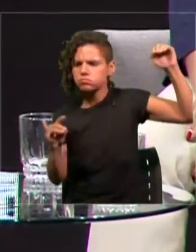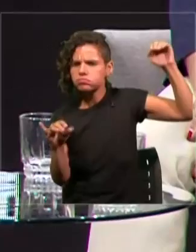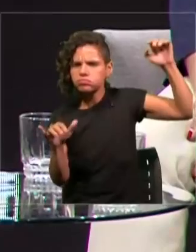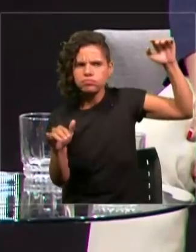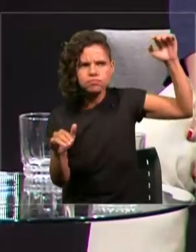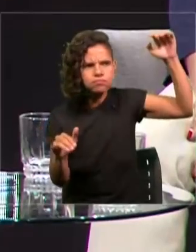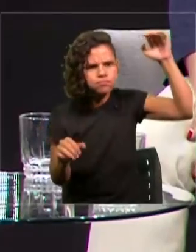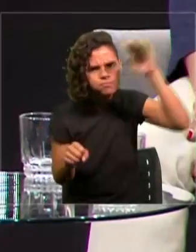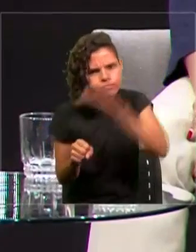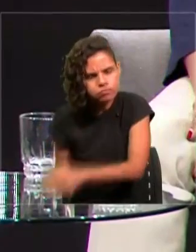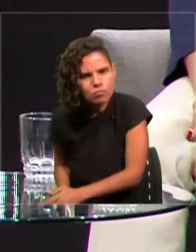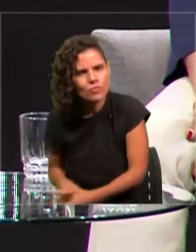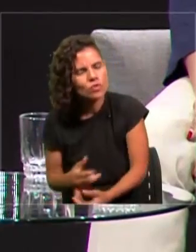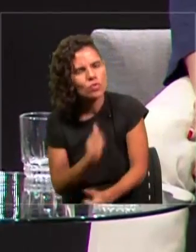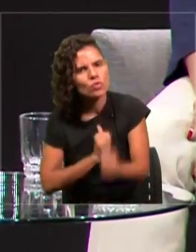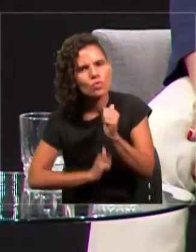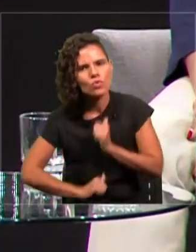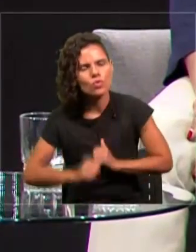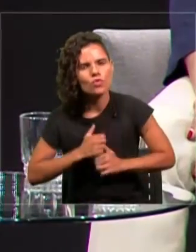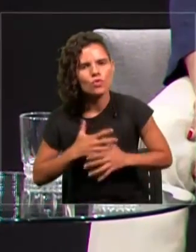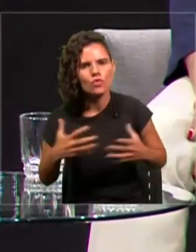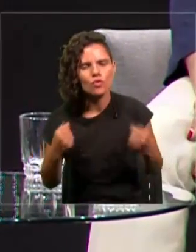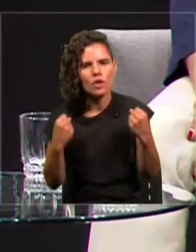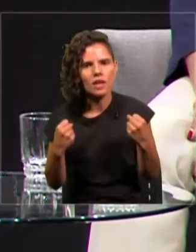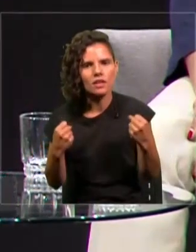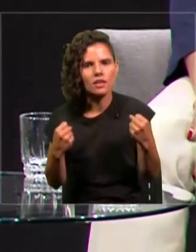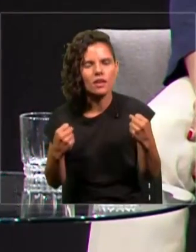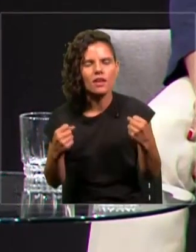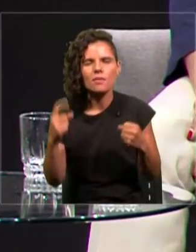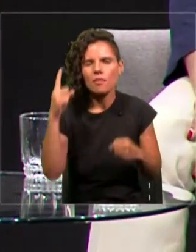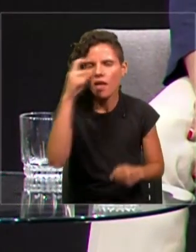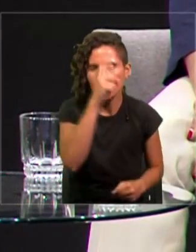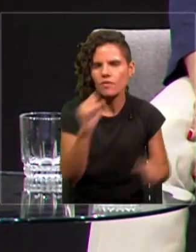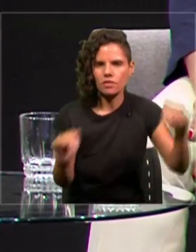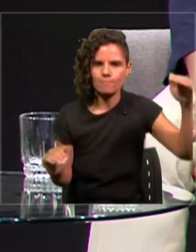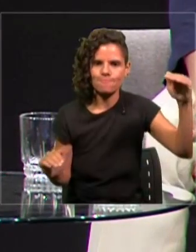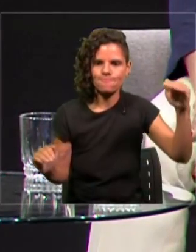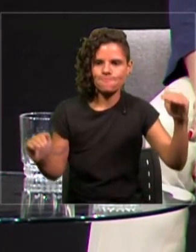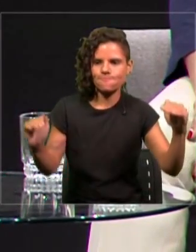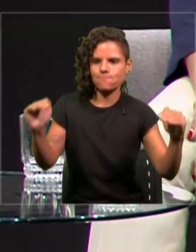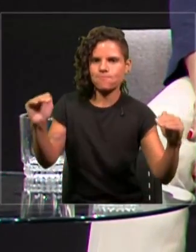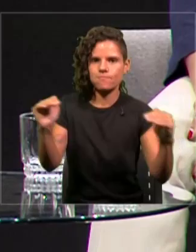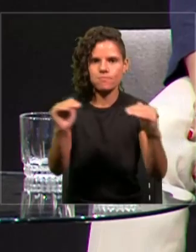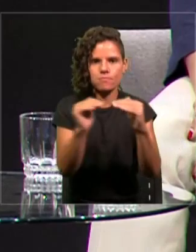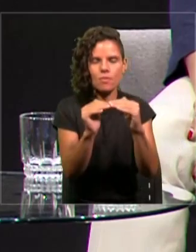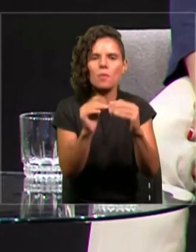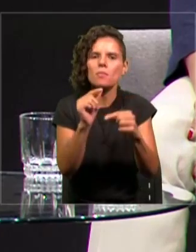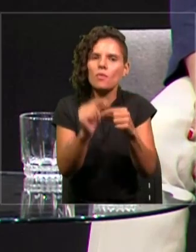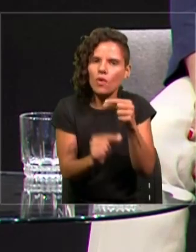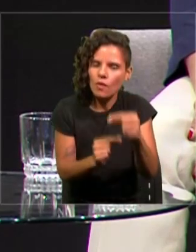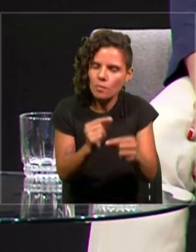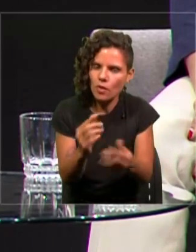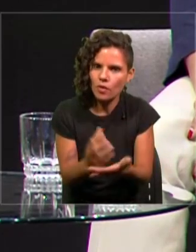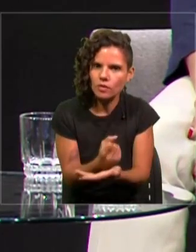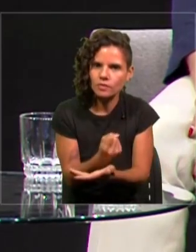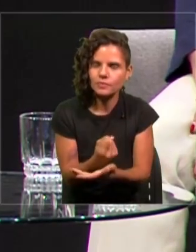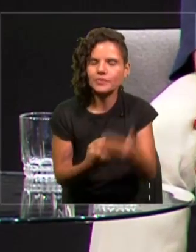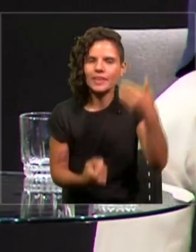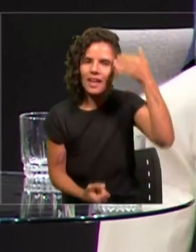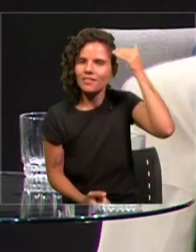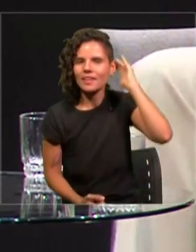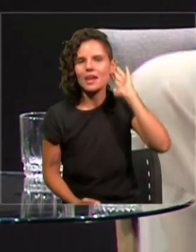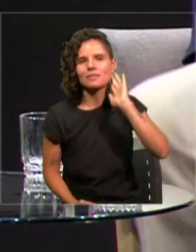hecho mucho daño. Costará sobreponer una cosa a la otra, pero eso se irá logrando poco a poco. Gabriela